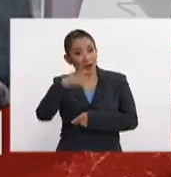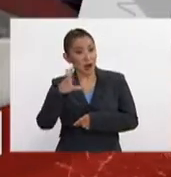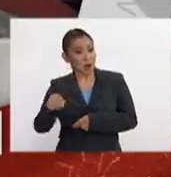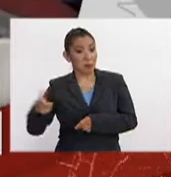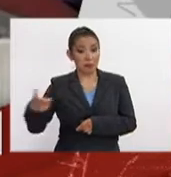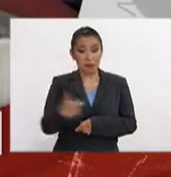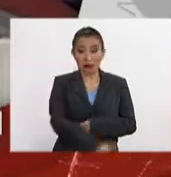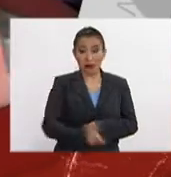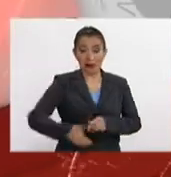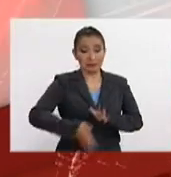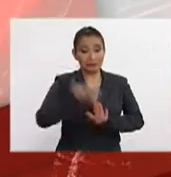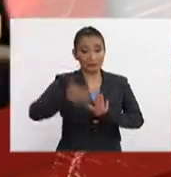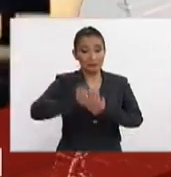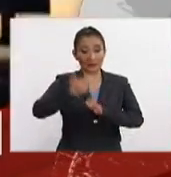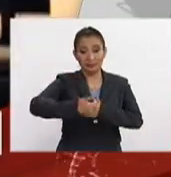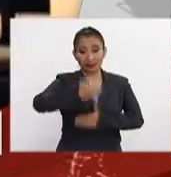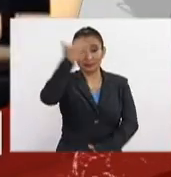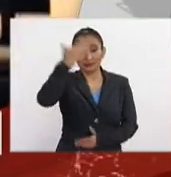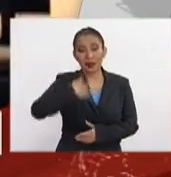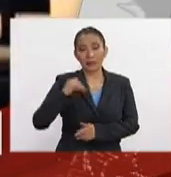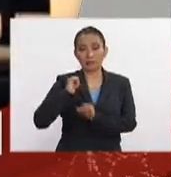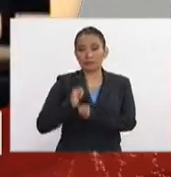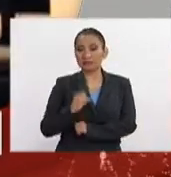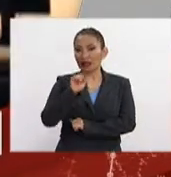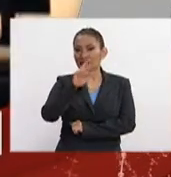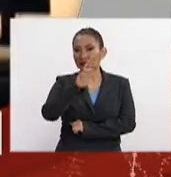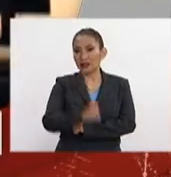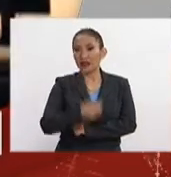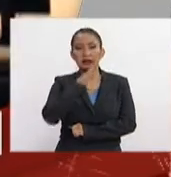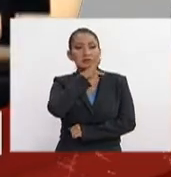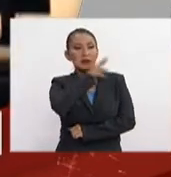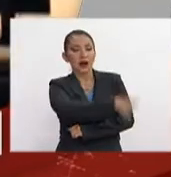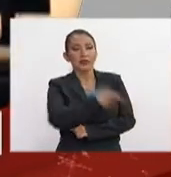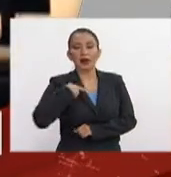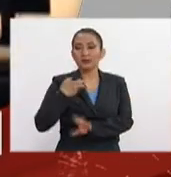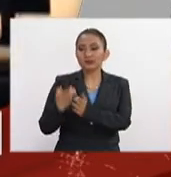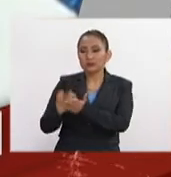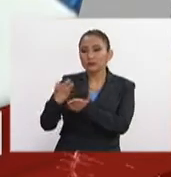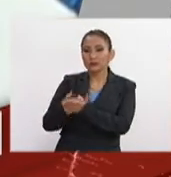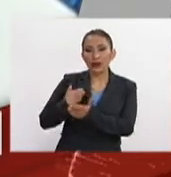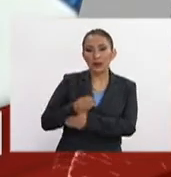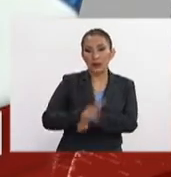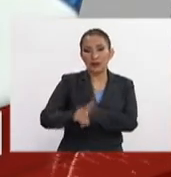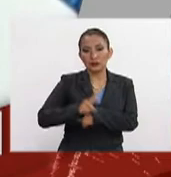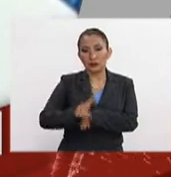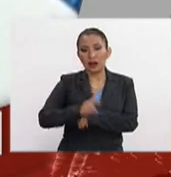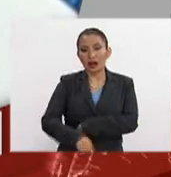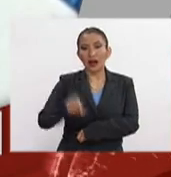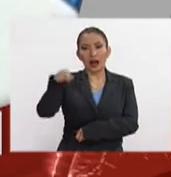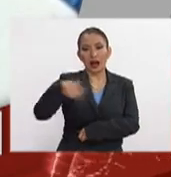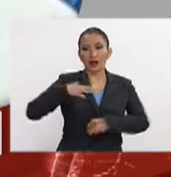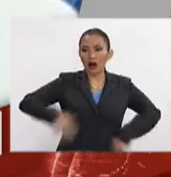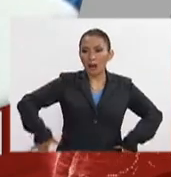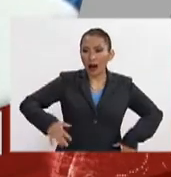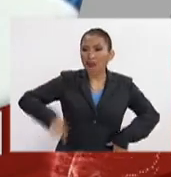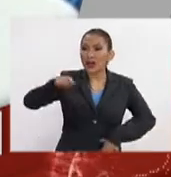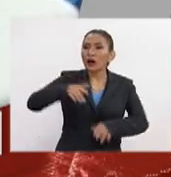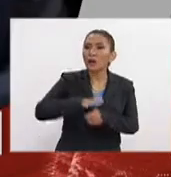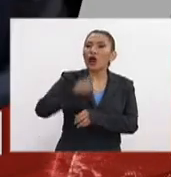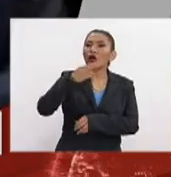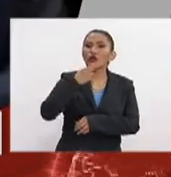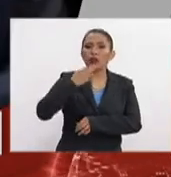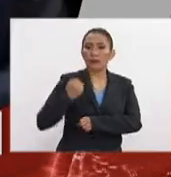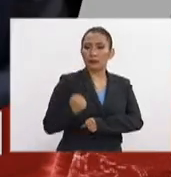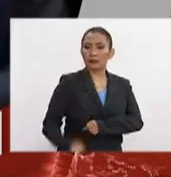no pagaría el muro. El canciller Luis Videgaray responde a las críticas de Maduro a Peña Nieto. Cobarde es aquel que usa